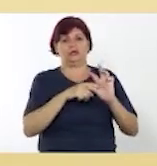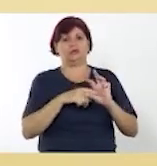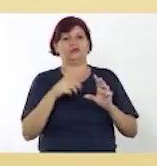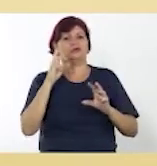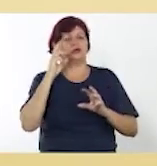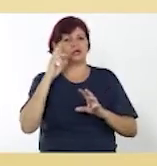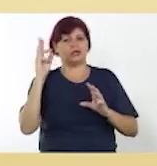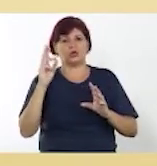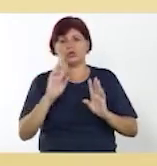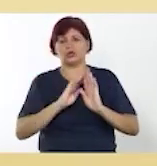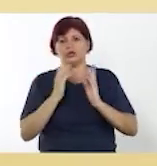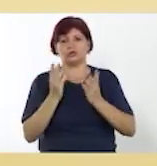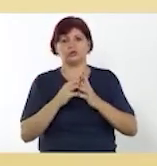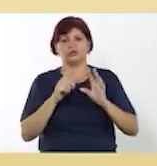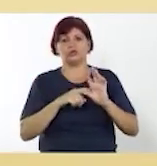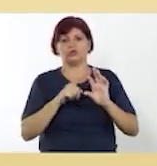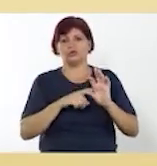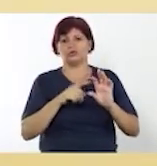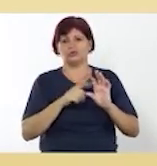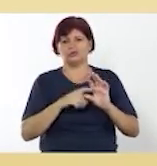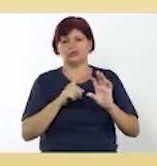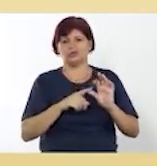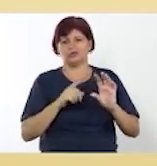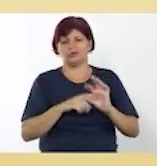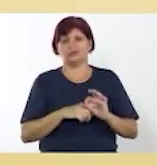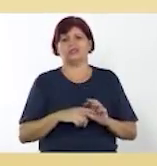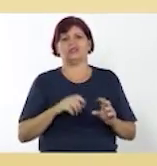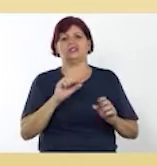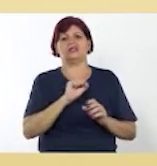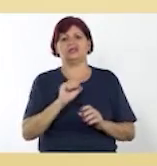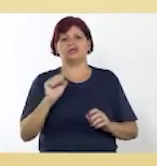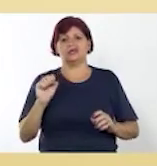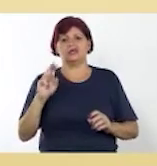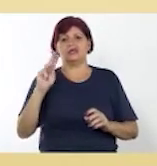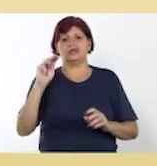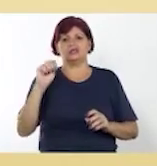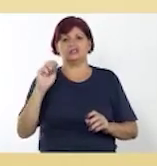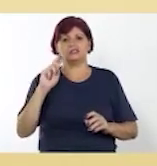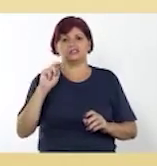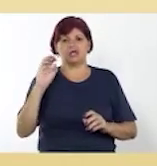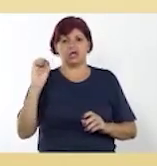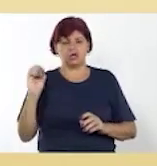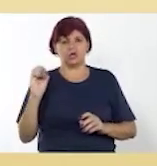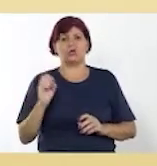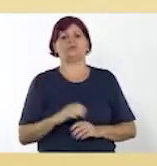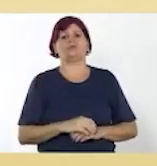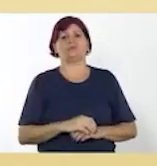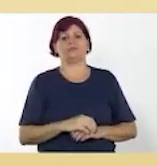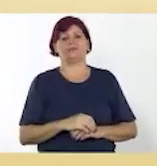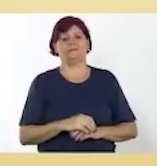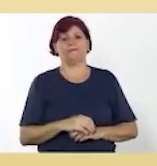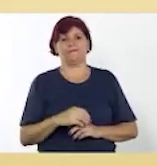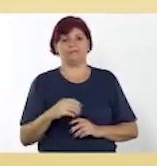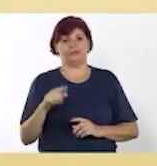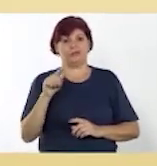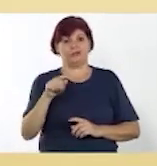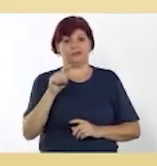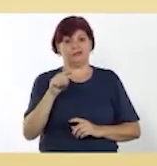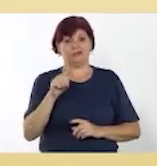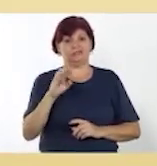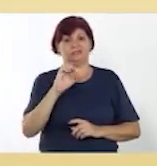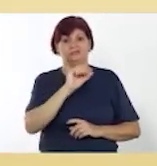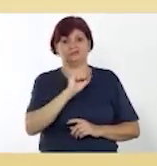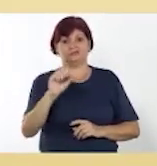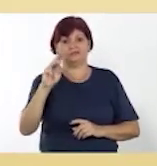Es conveniente que para entrar en este contenido, usted recuerde identidades, la identidad fundamental trigonométrica,